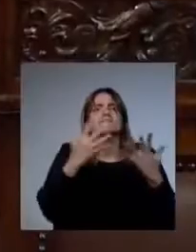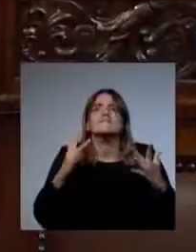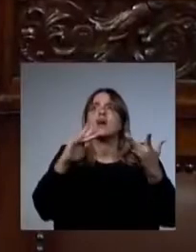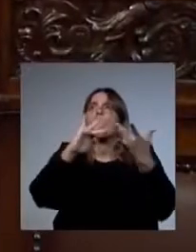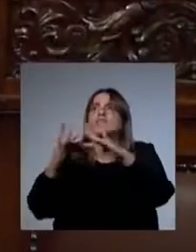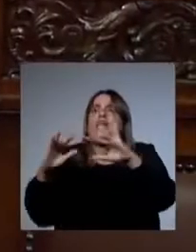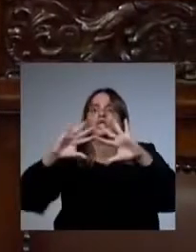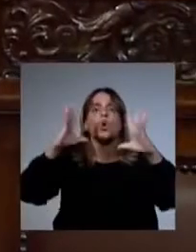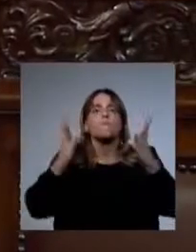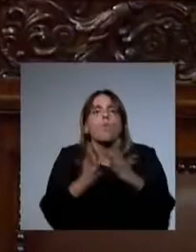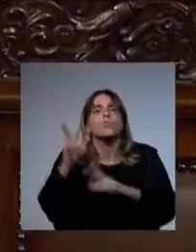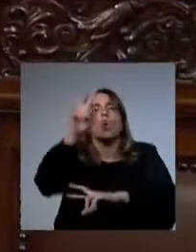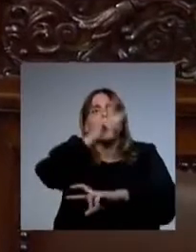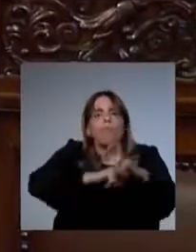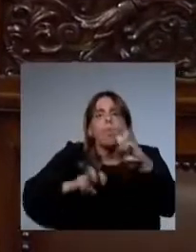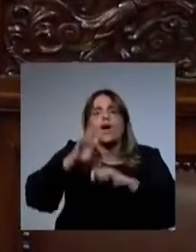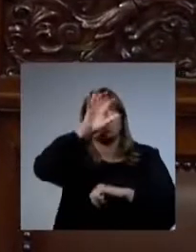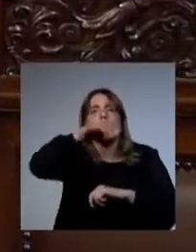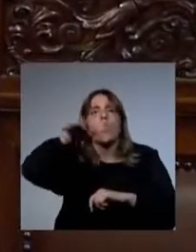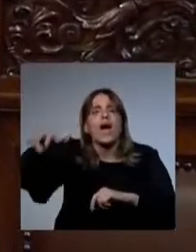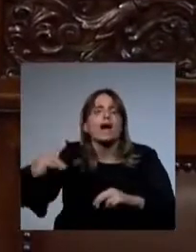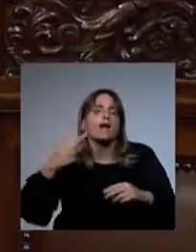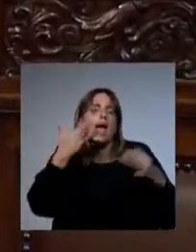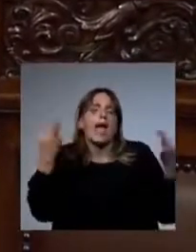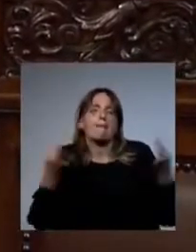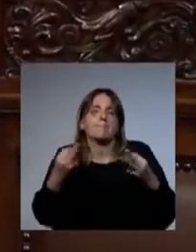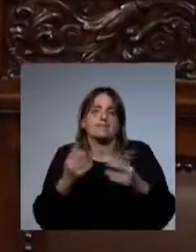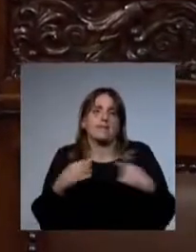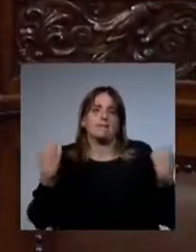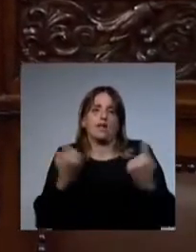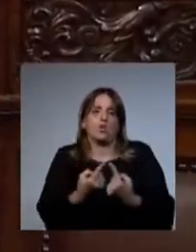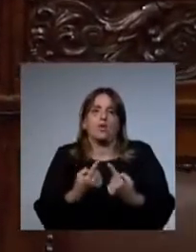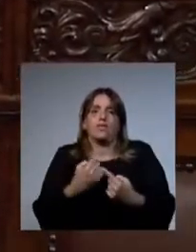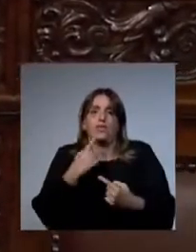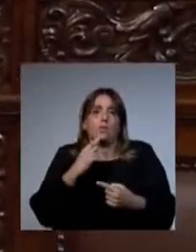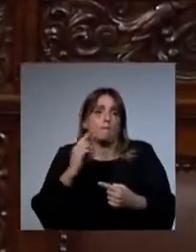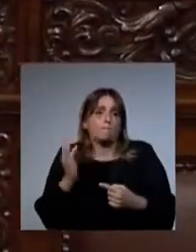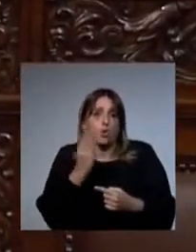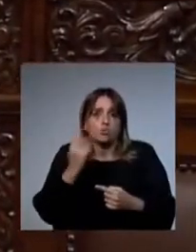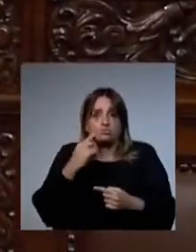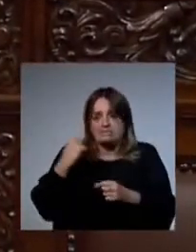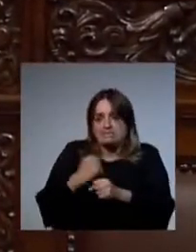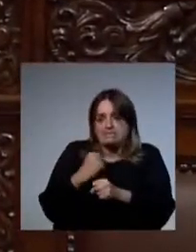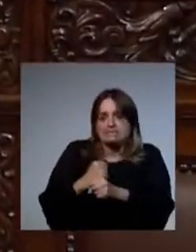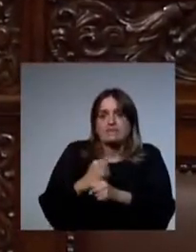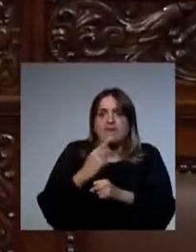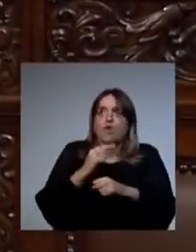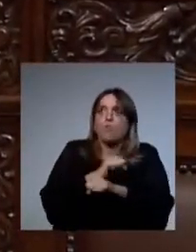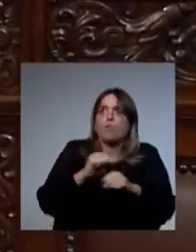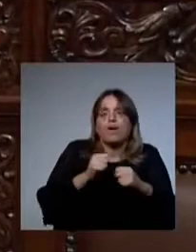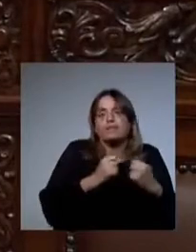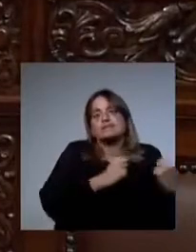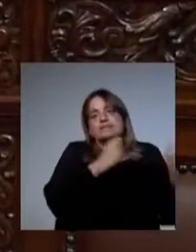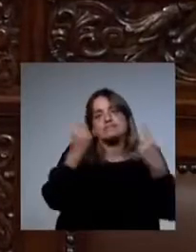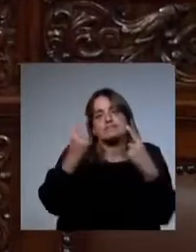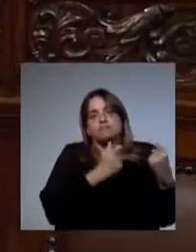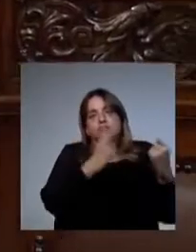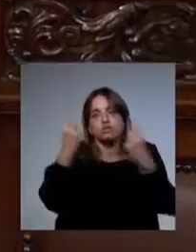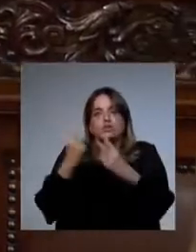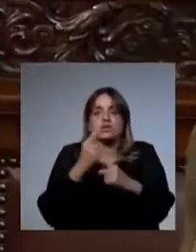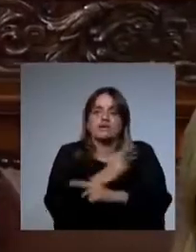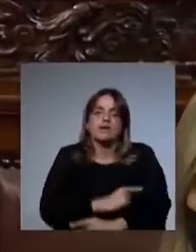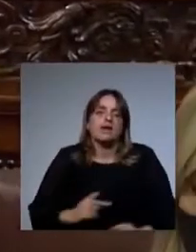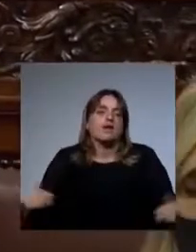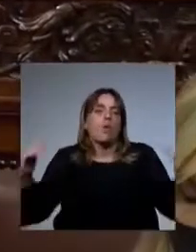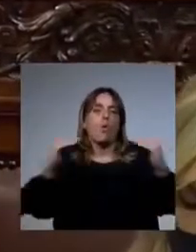tenemos que ir a buscar esos nichos de mercado para nuestros excelentes productos y que puedan competir en